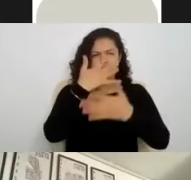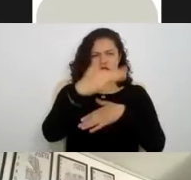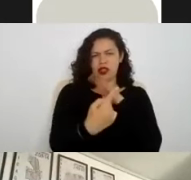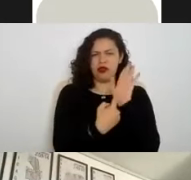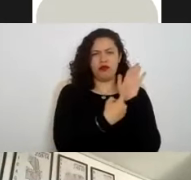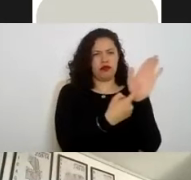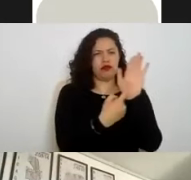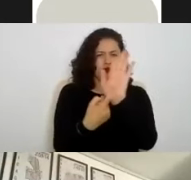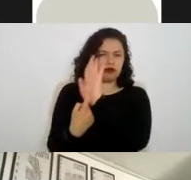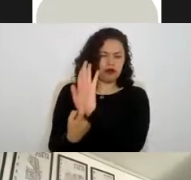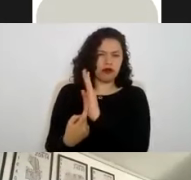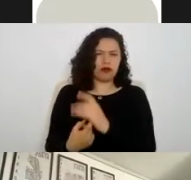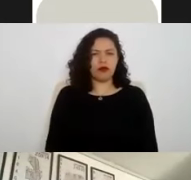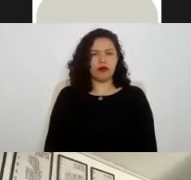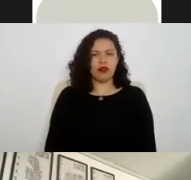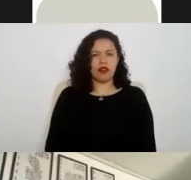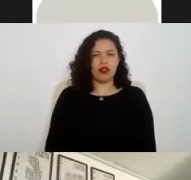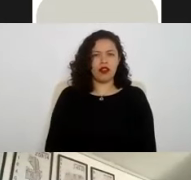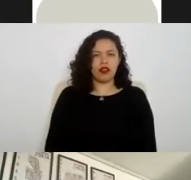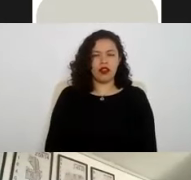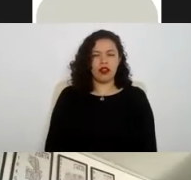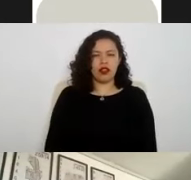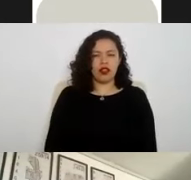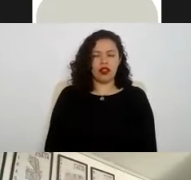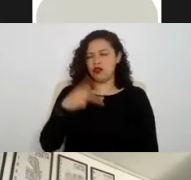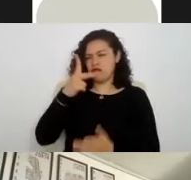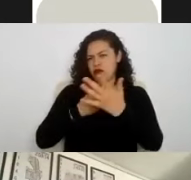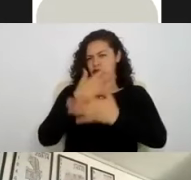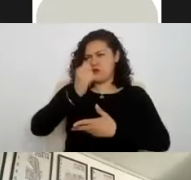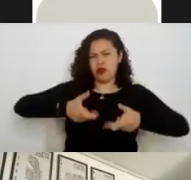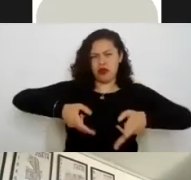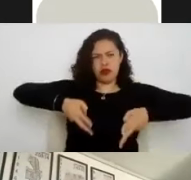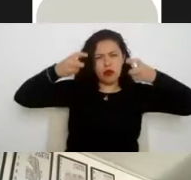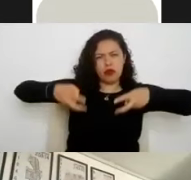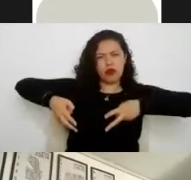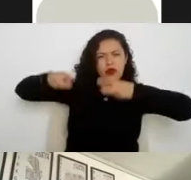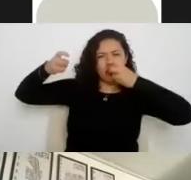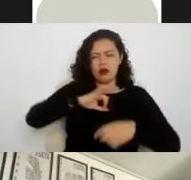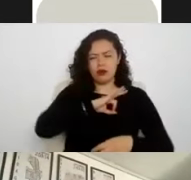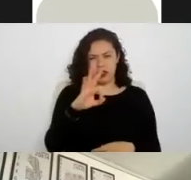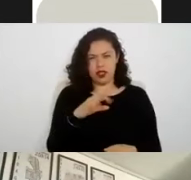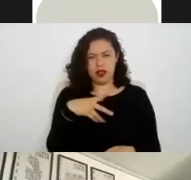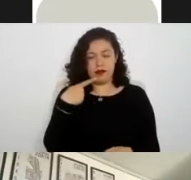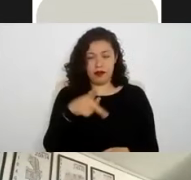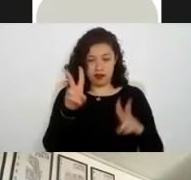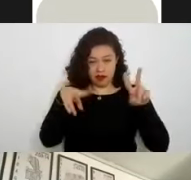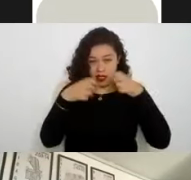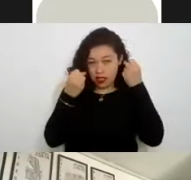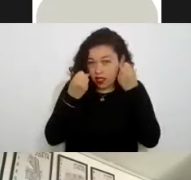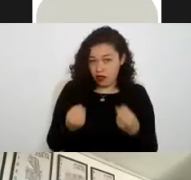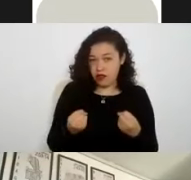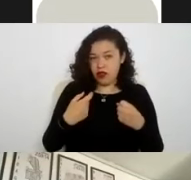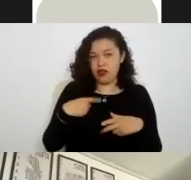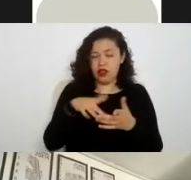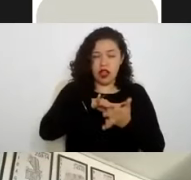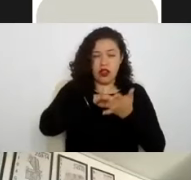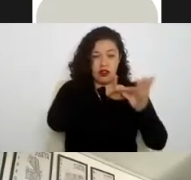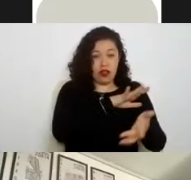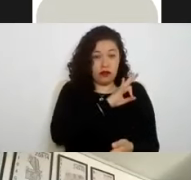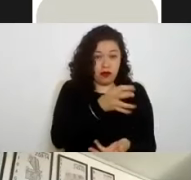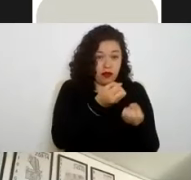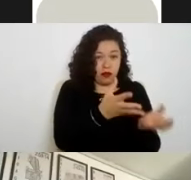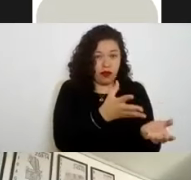otras plataformas, cualquiera puede subir sus proyectos, pero pues no te da la certeza de verdad que la ayuda llegue a donde te están